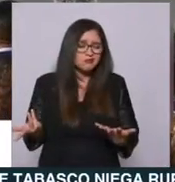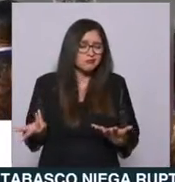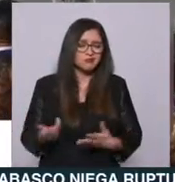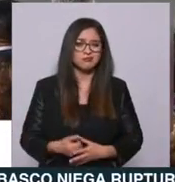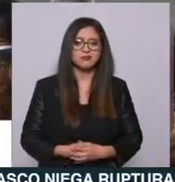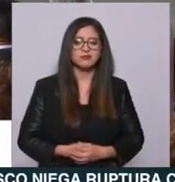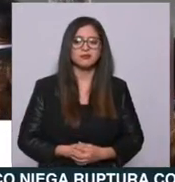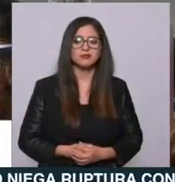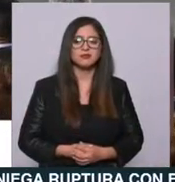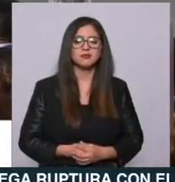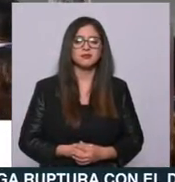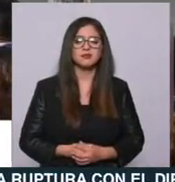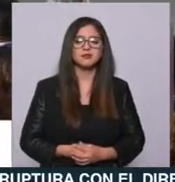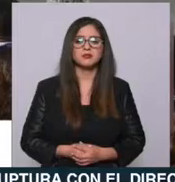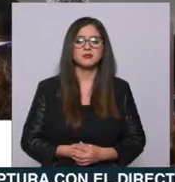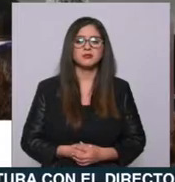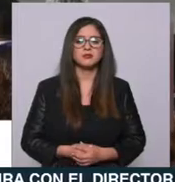mi